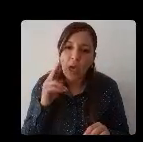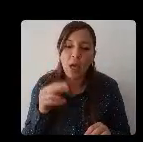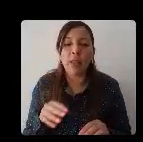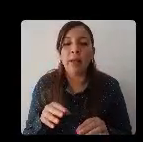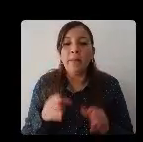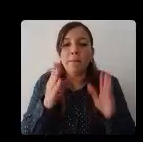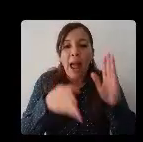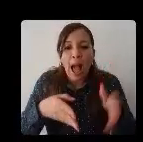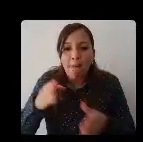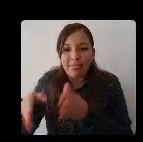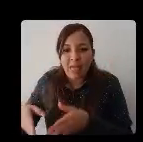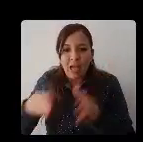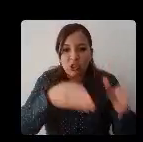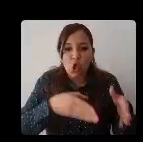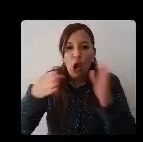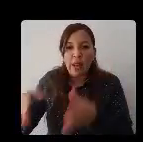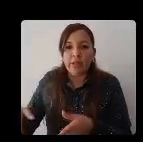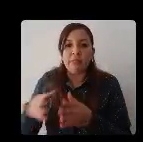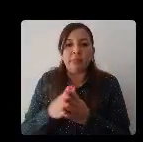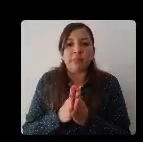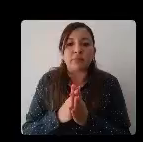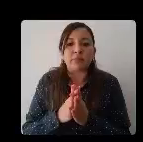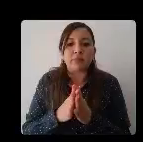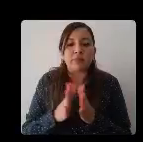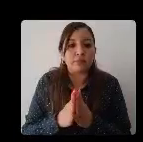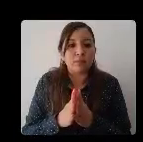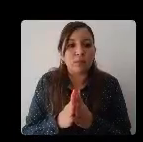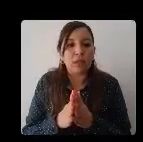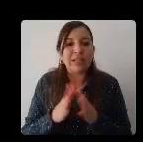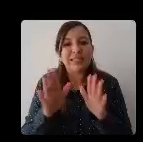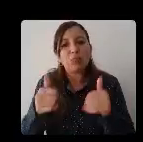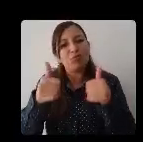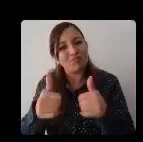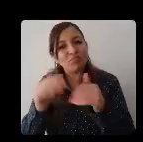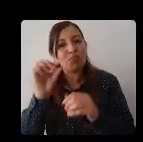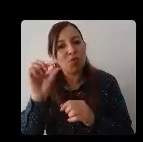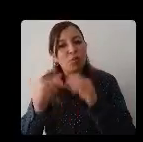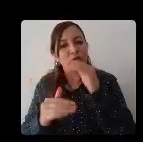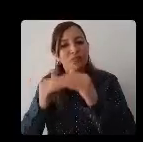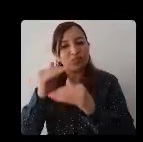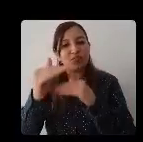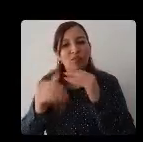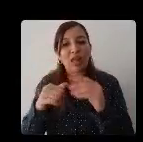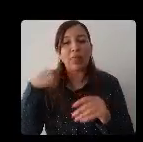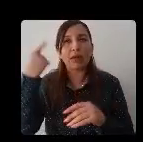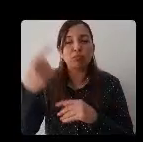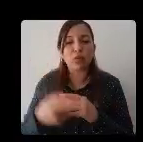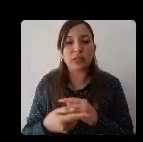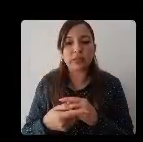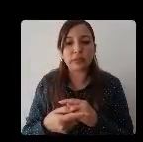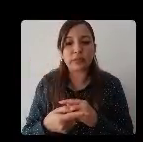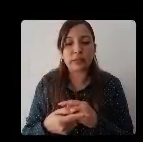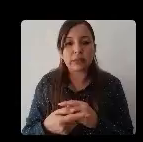con nuestro proyecto del invernadero, ¿no? Lo que queremos es ofrecer dentro de nuestros restaurantes un potaje que